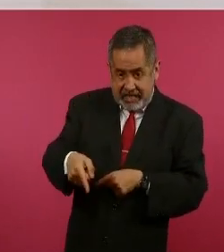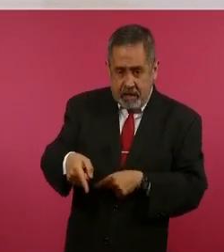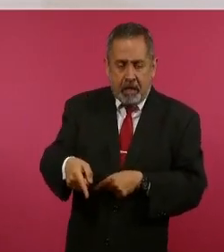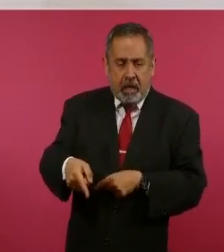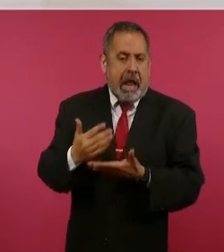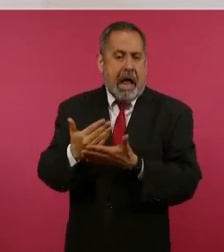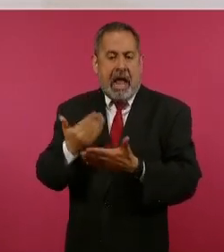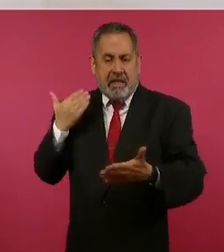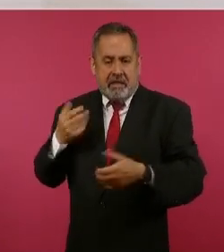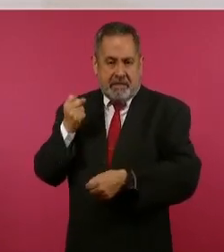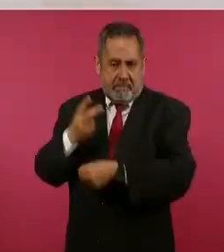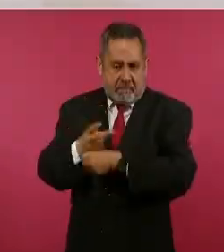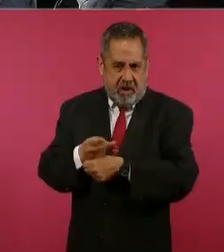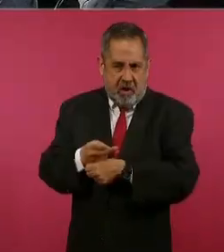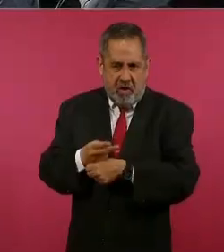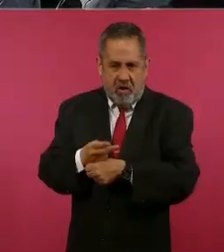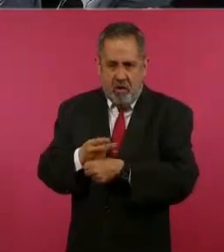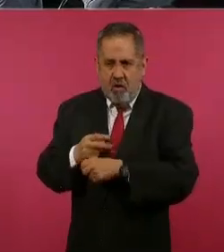incendios tempranos